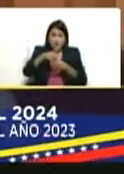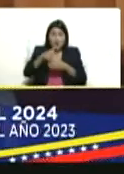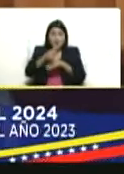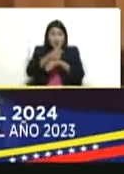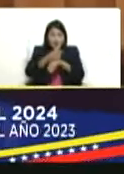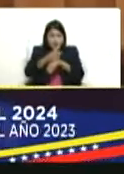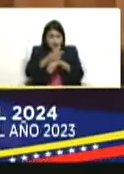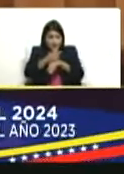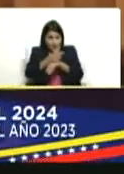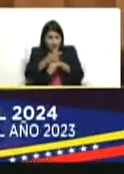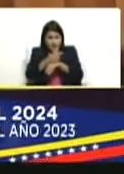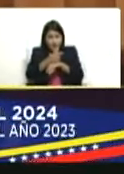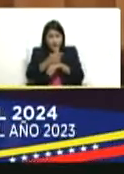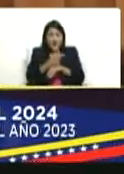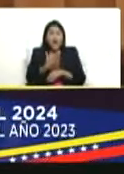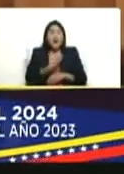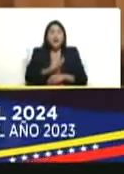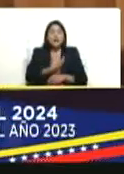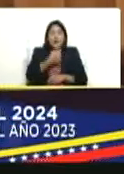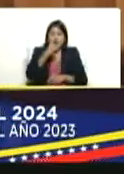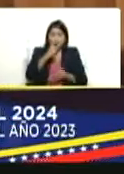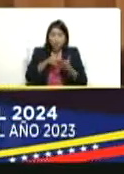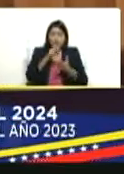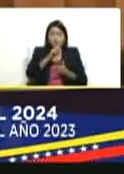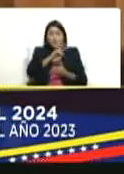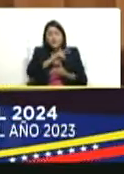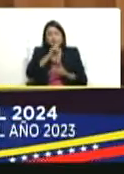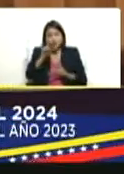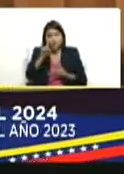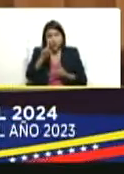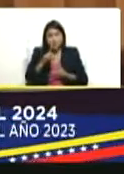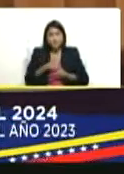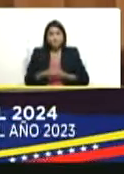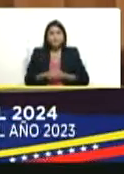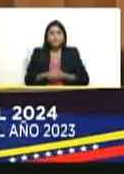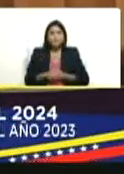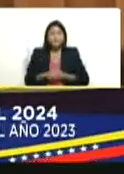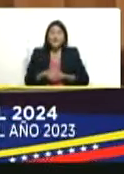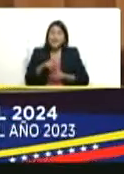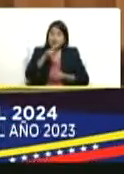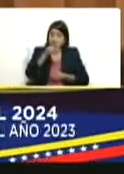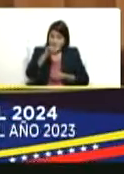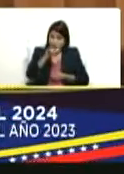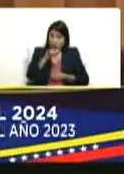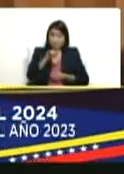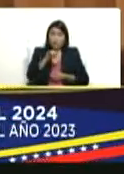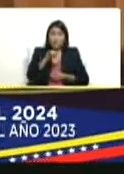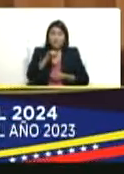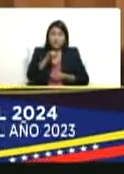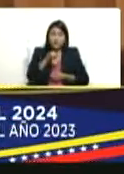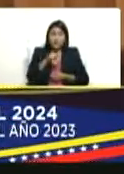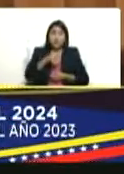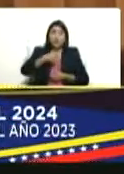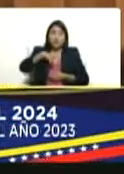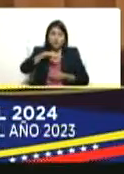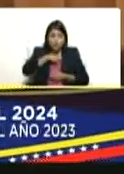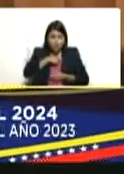gobernadores, de gobernaciones y alcaldes del 2021. En ese empeño nos pusimos,